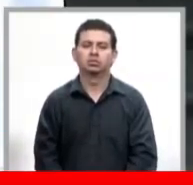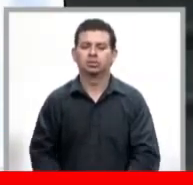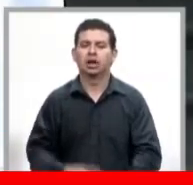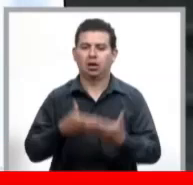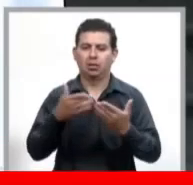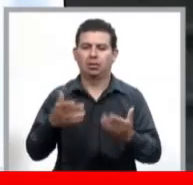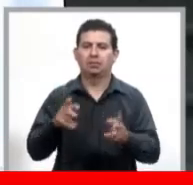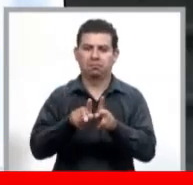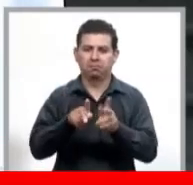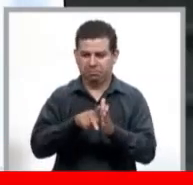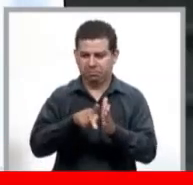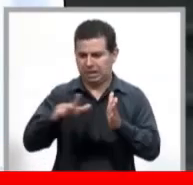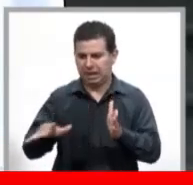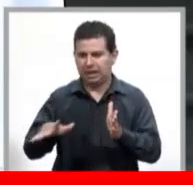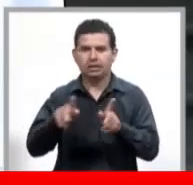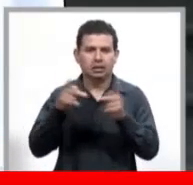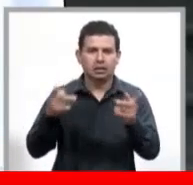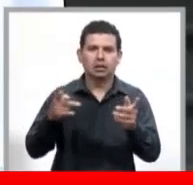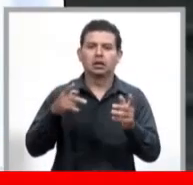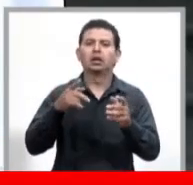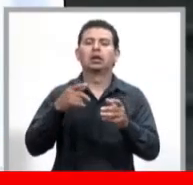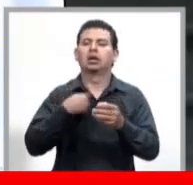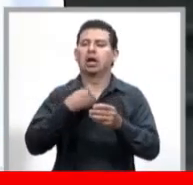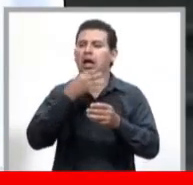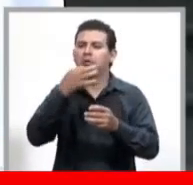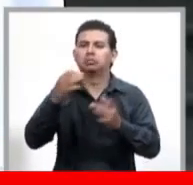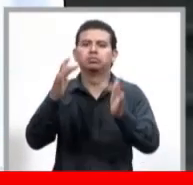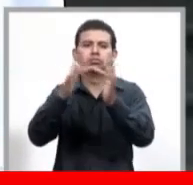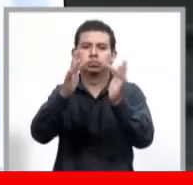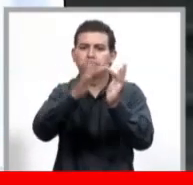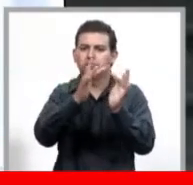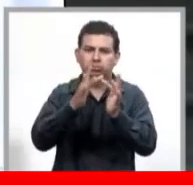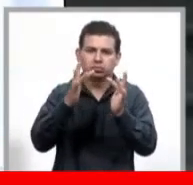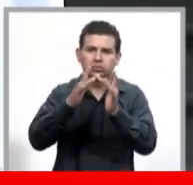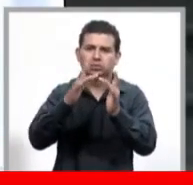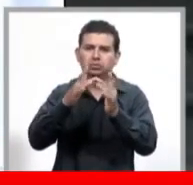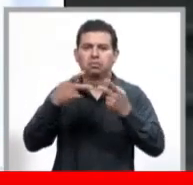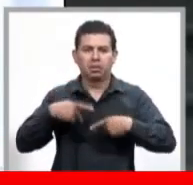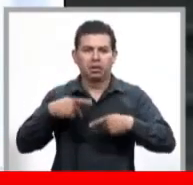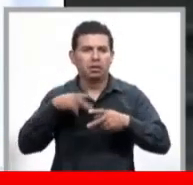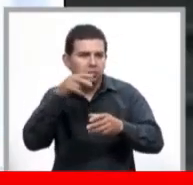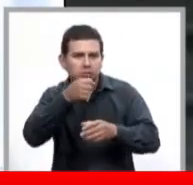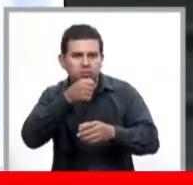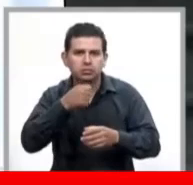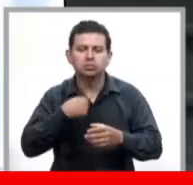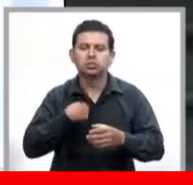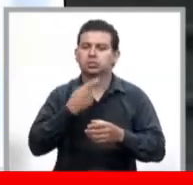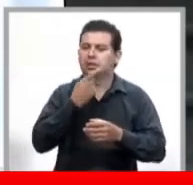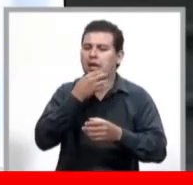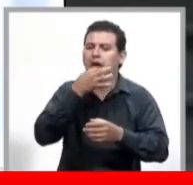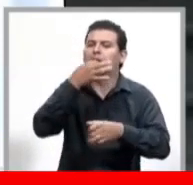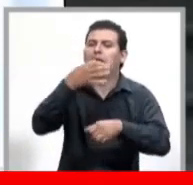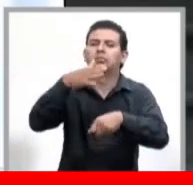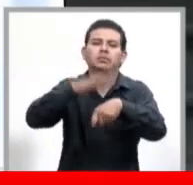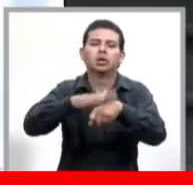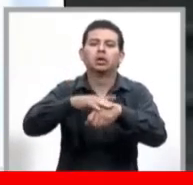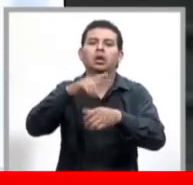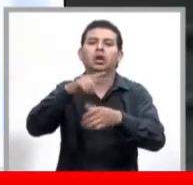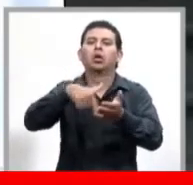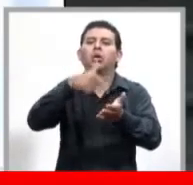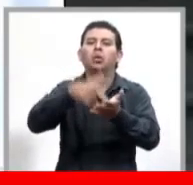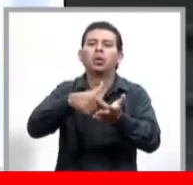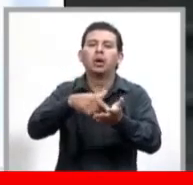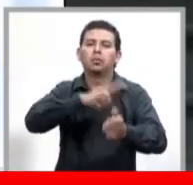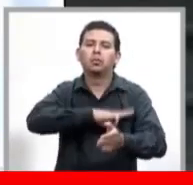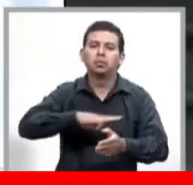comunicación y a través de la red estatal estaremos informando en qué ciudades de Oaxaca